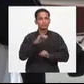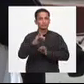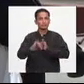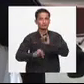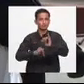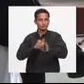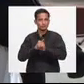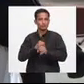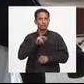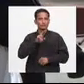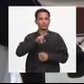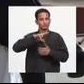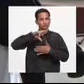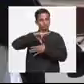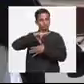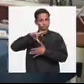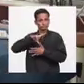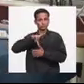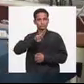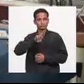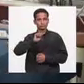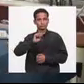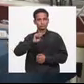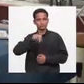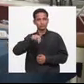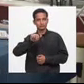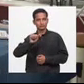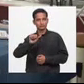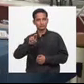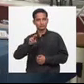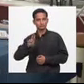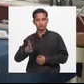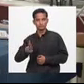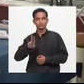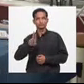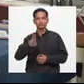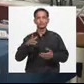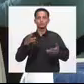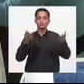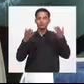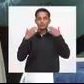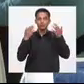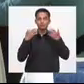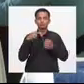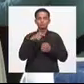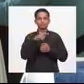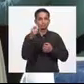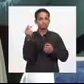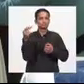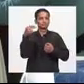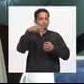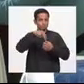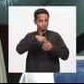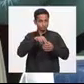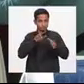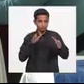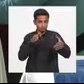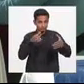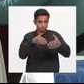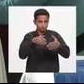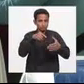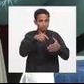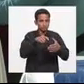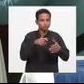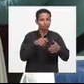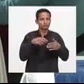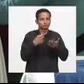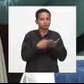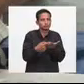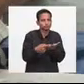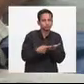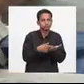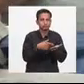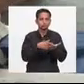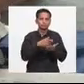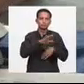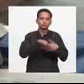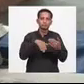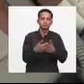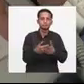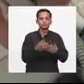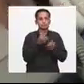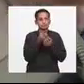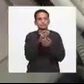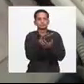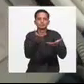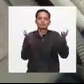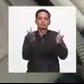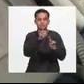observadora de la un Sur la universidad laica de la ciudad de Guayaquil fue el escenario elegido para llevar a cabo este importante procedimiento